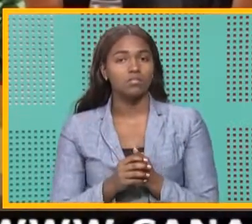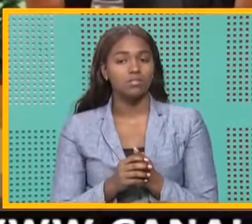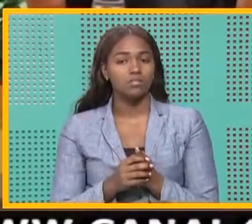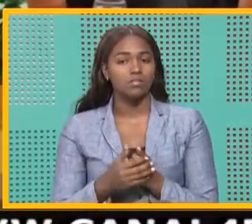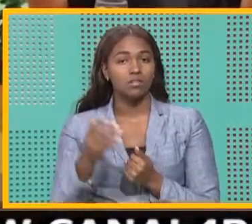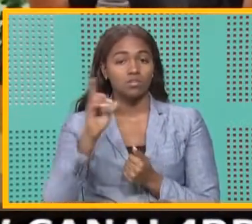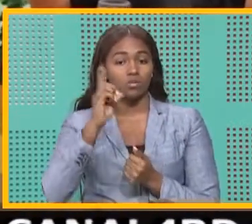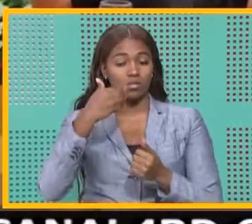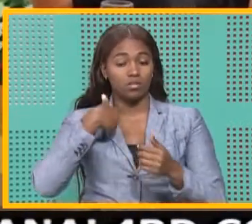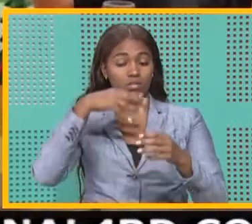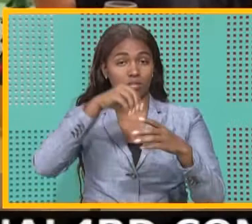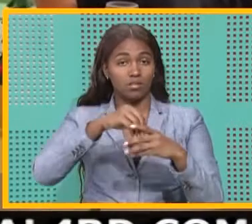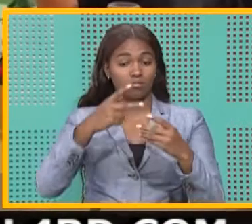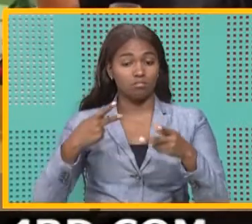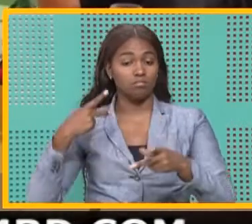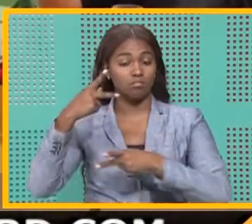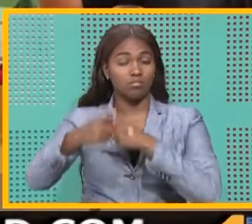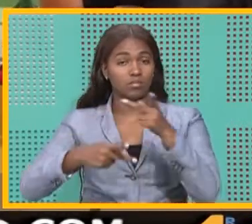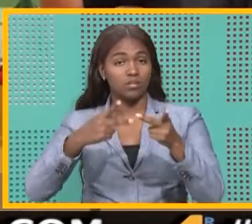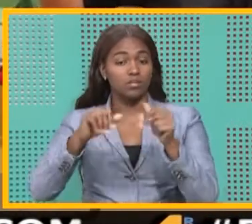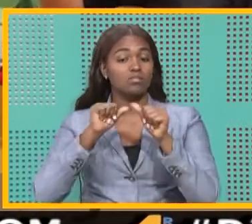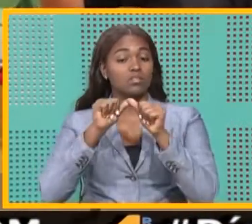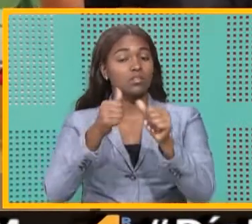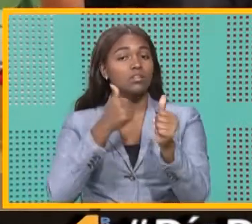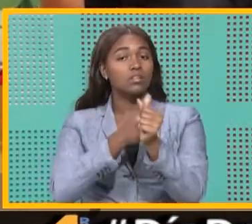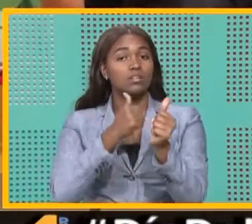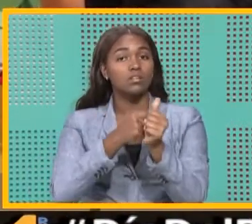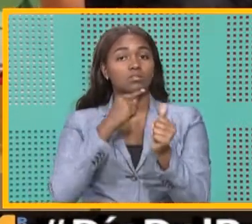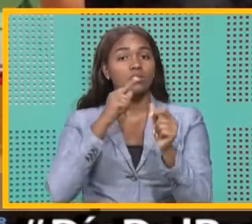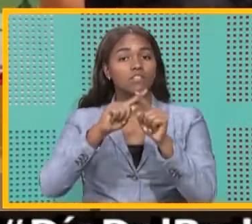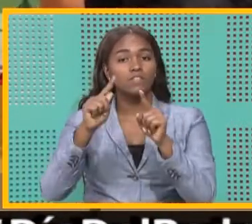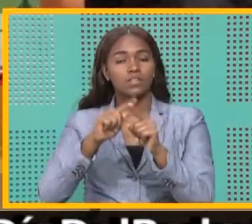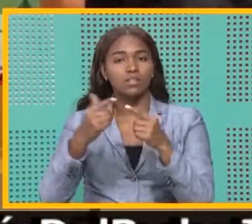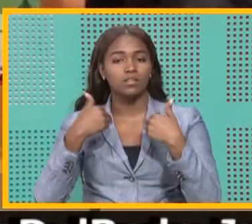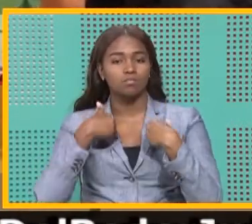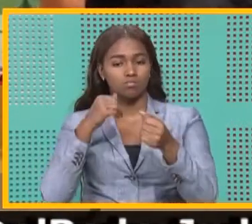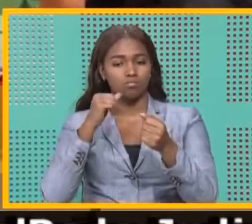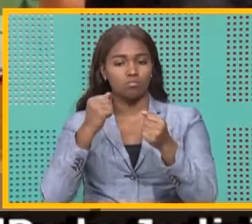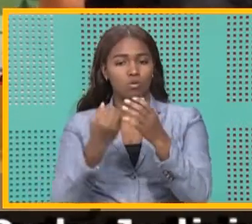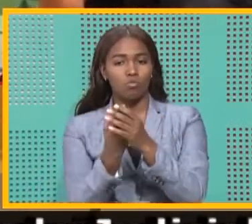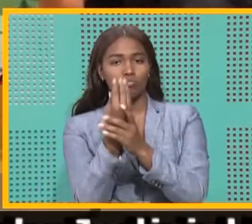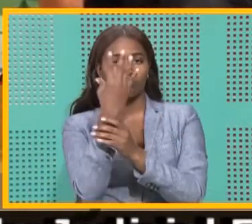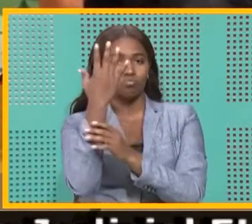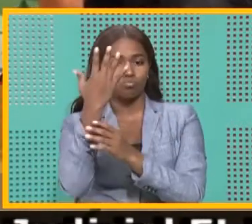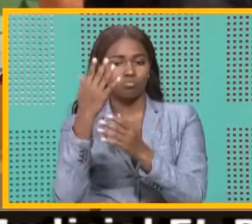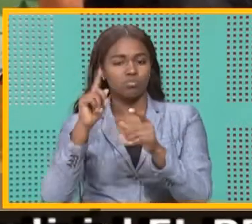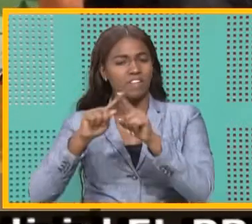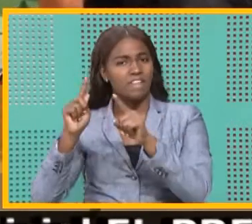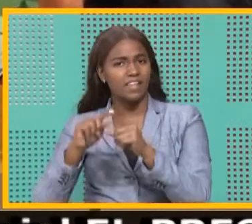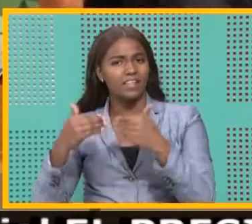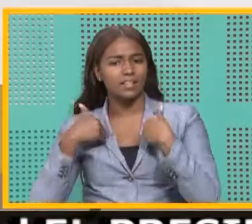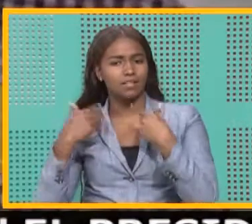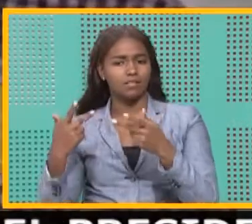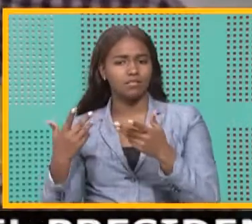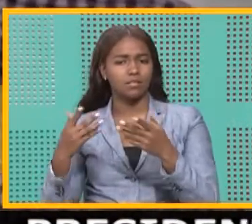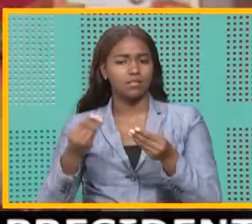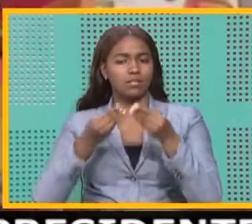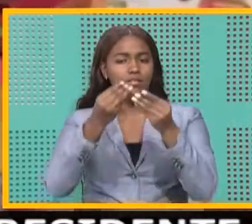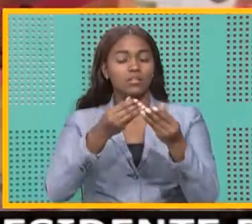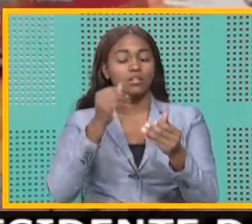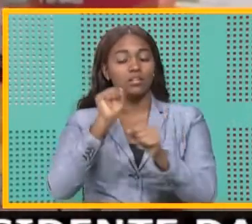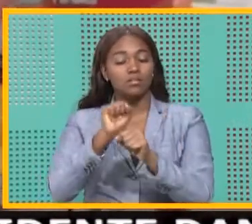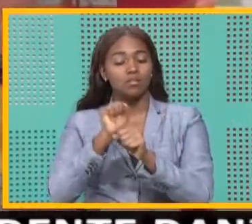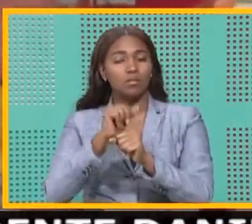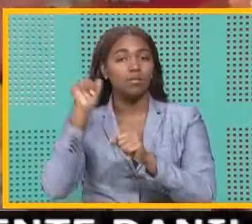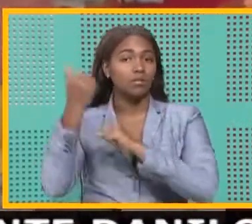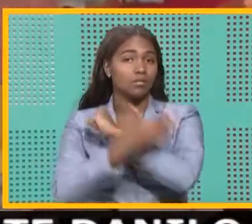donde interviene el turismo, sigue siendo uno de los principales rubros que interviene la inversión extranjera, con